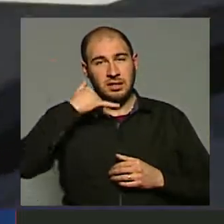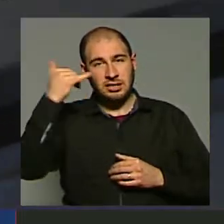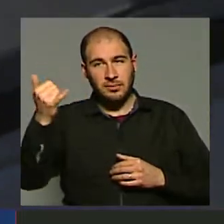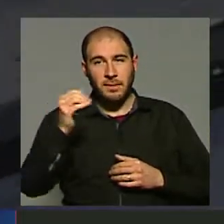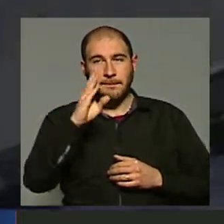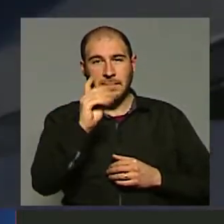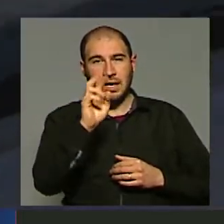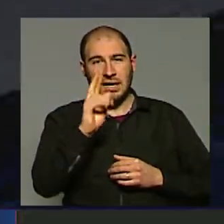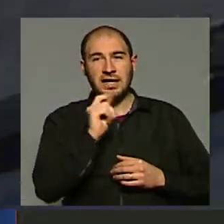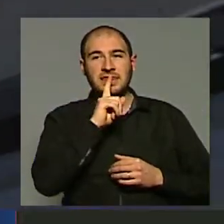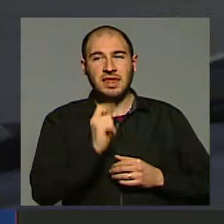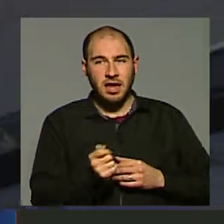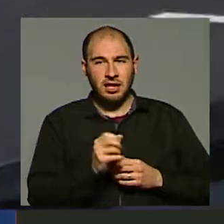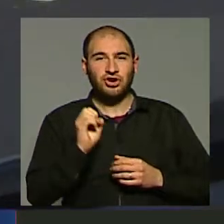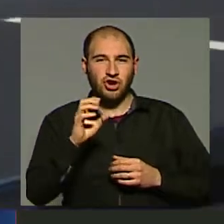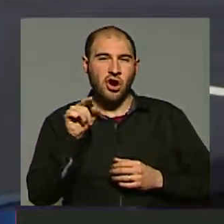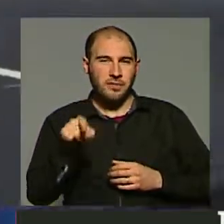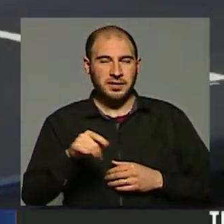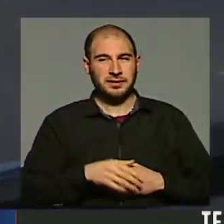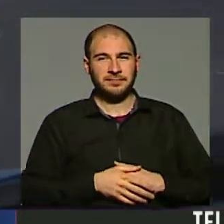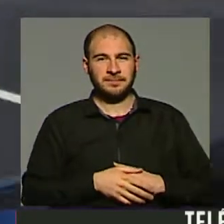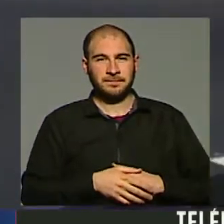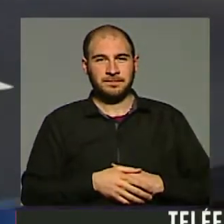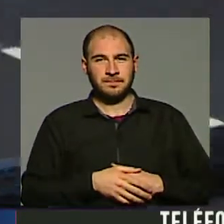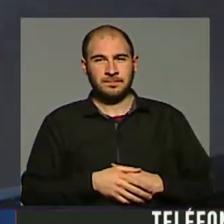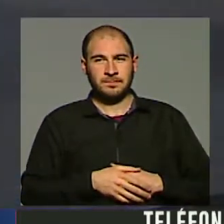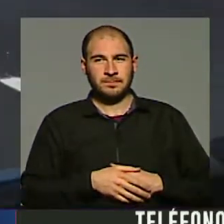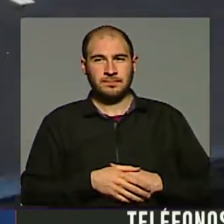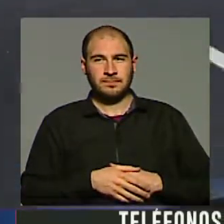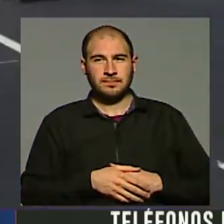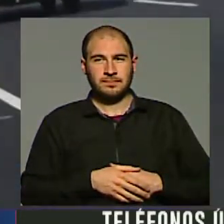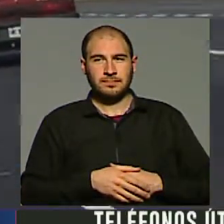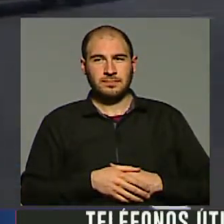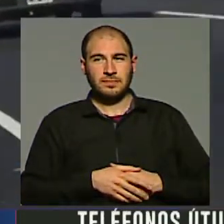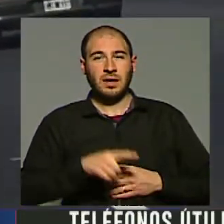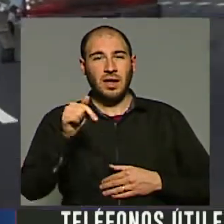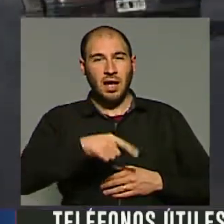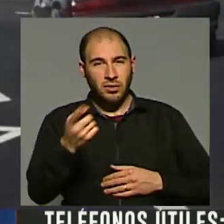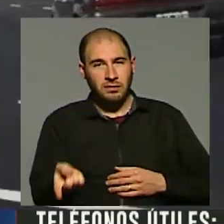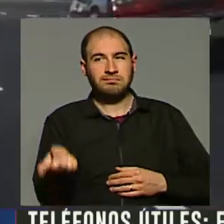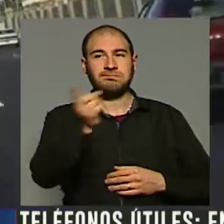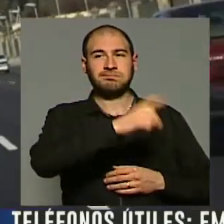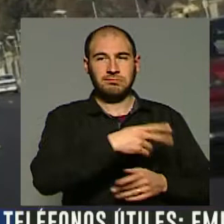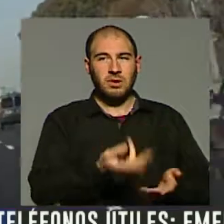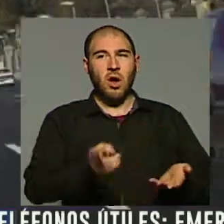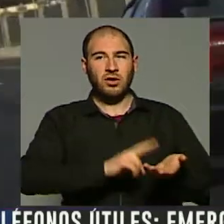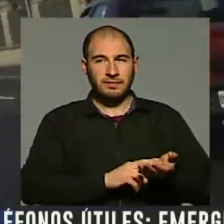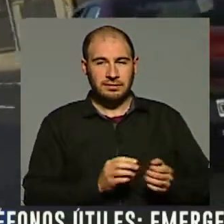Lo llamó Barata por ese nombre. Ahora estamos regresando